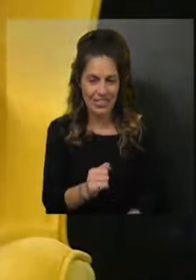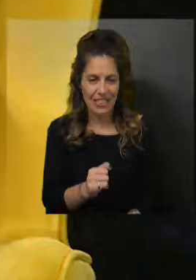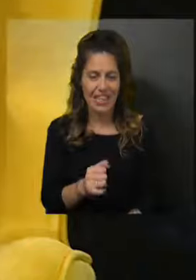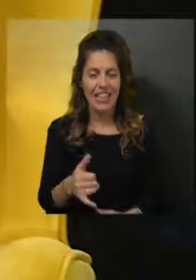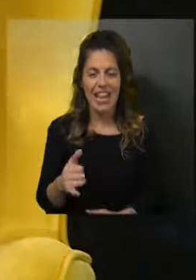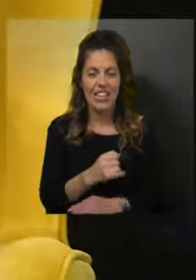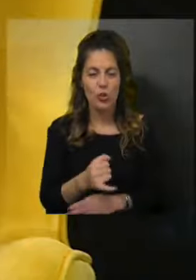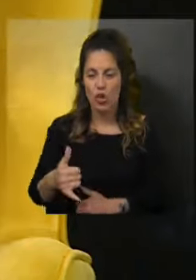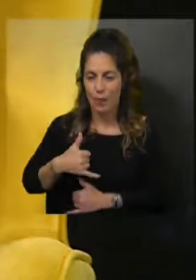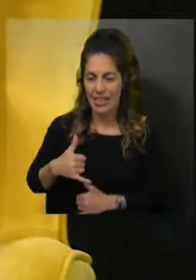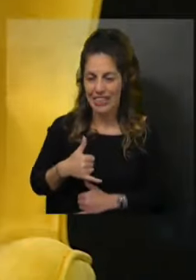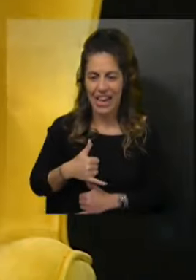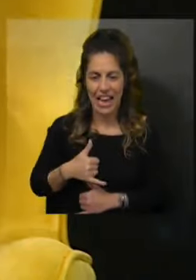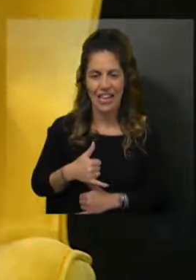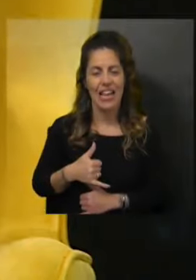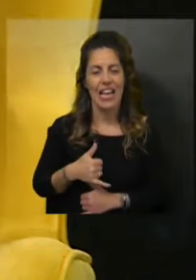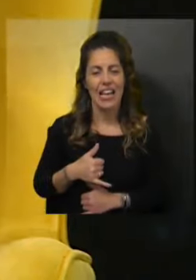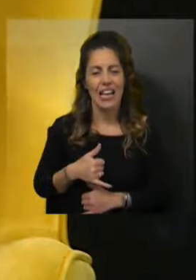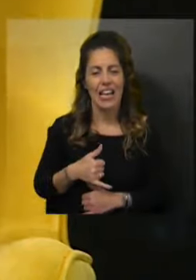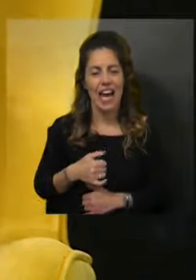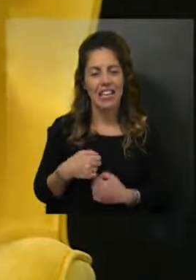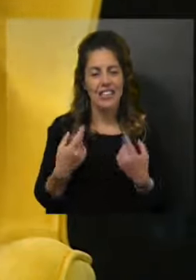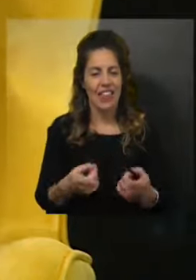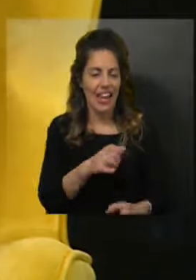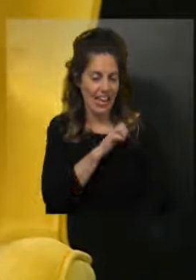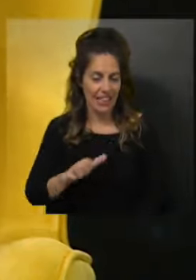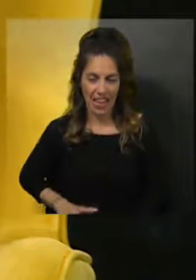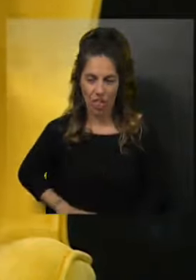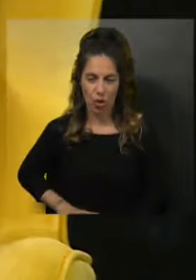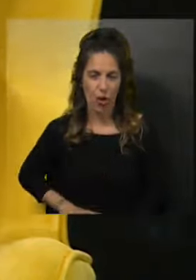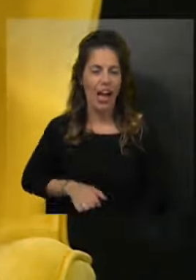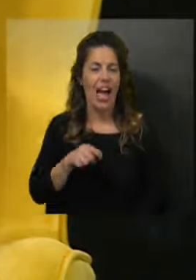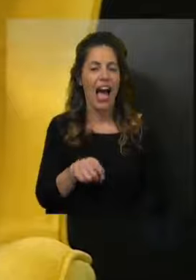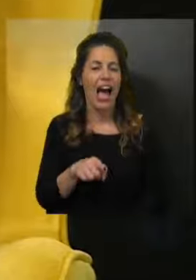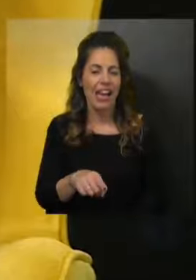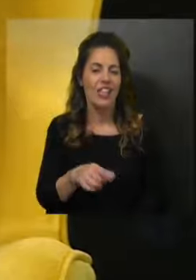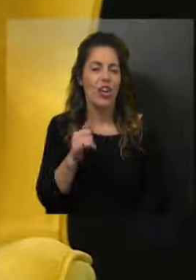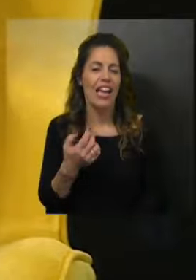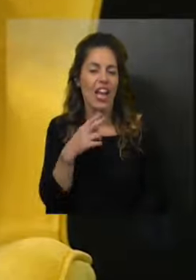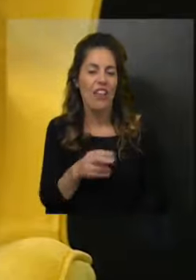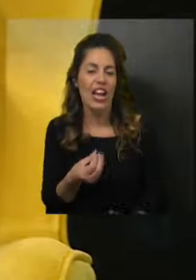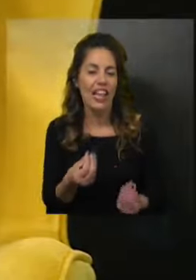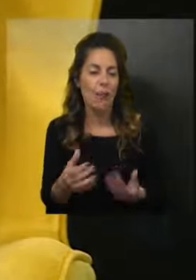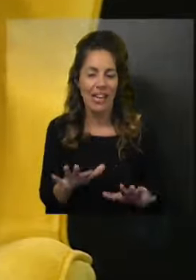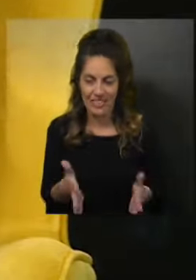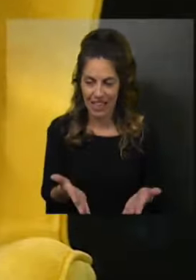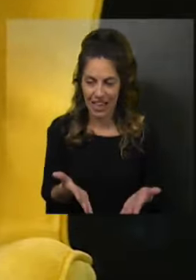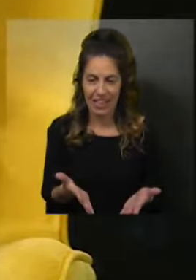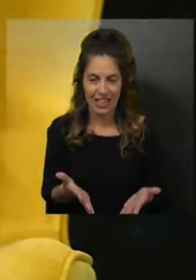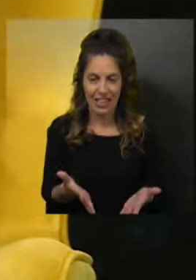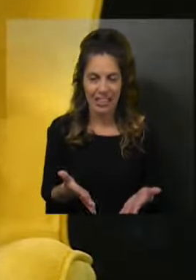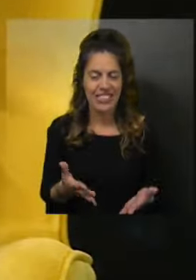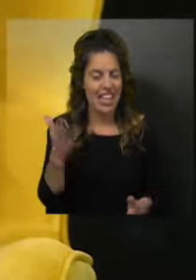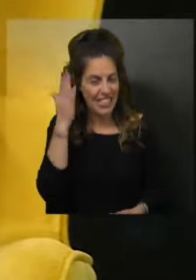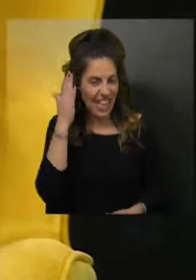digamos el resto de el estado no y bueno y ahí quizás lo que hay que ver es un poco Qué pasa si es que el